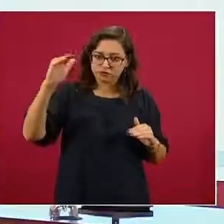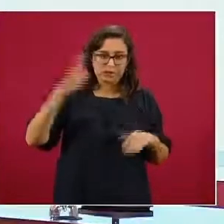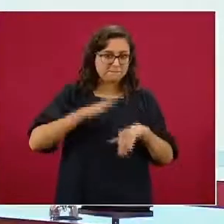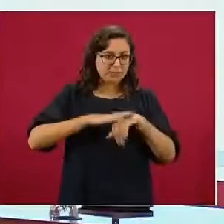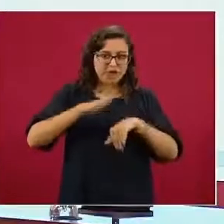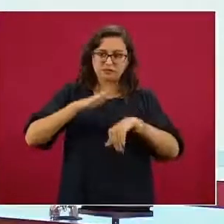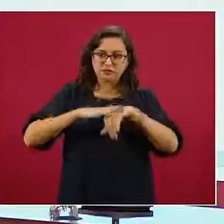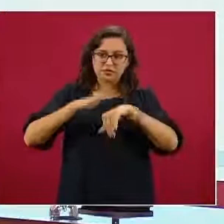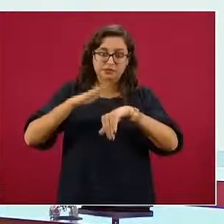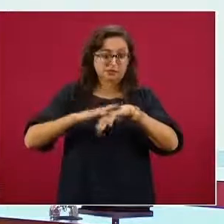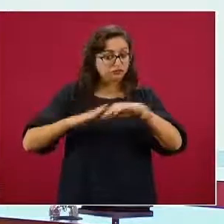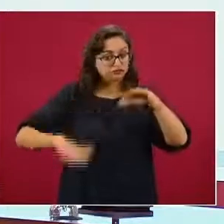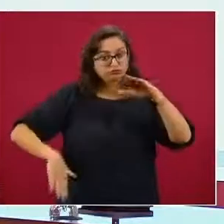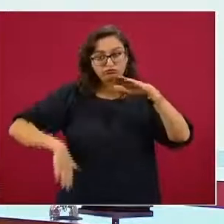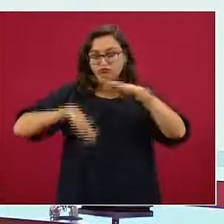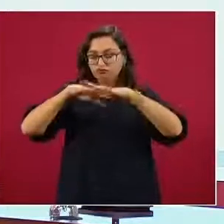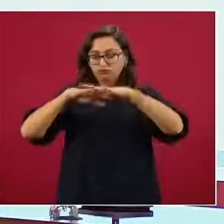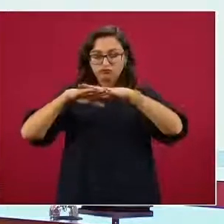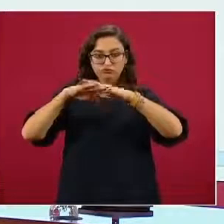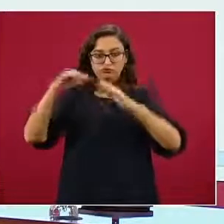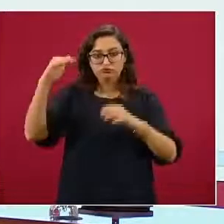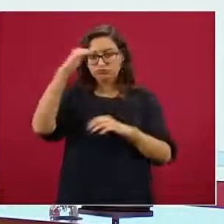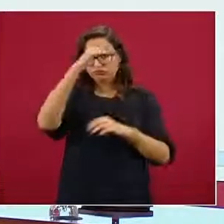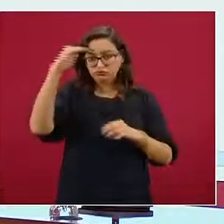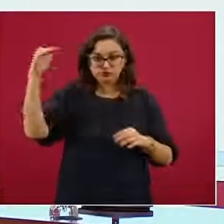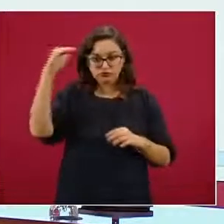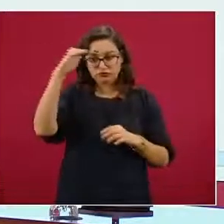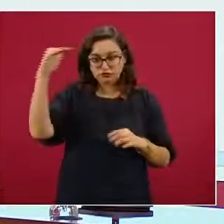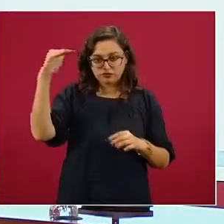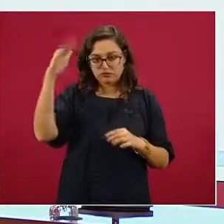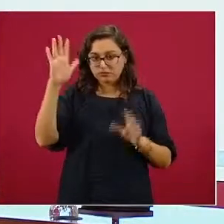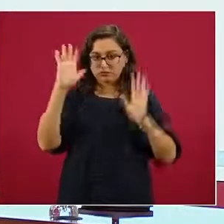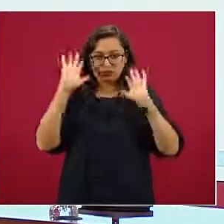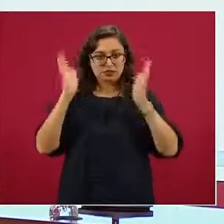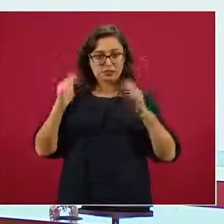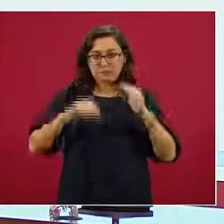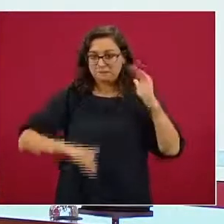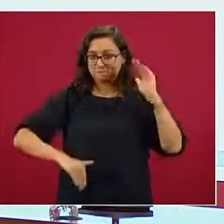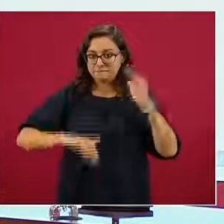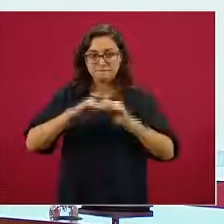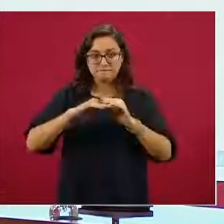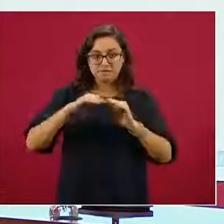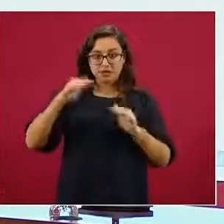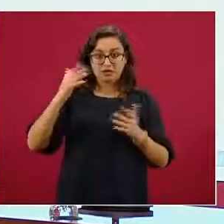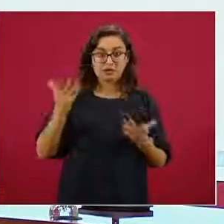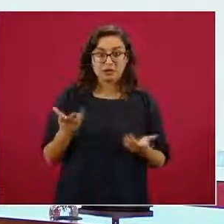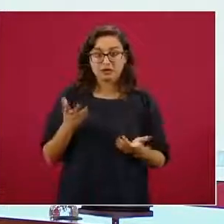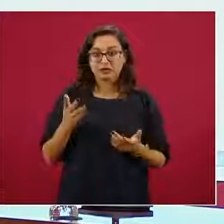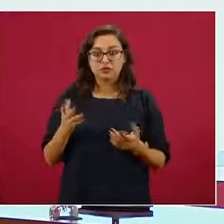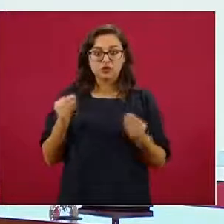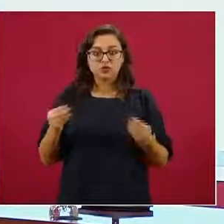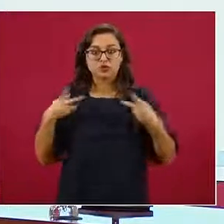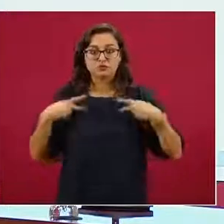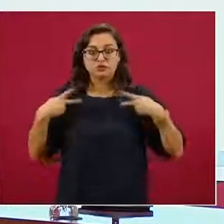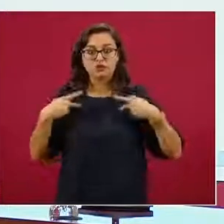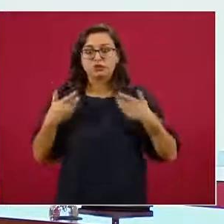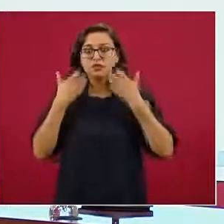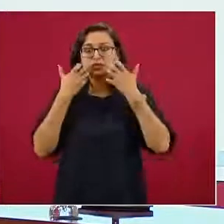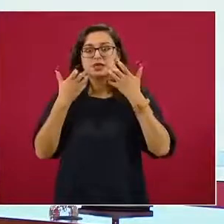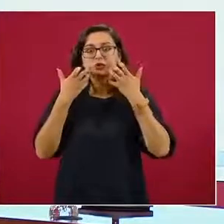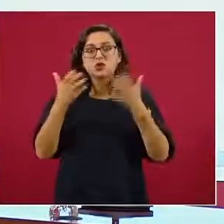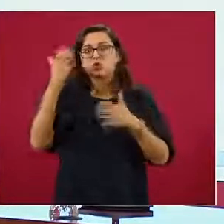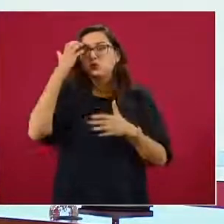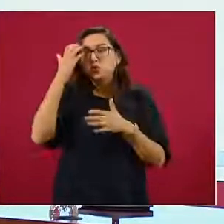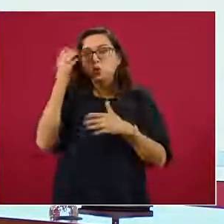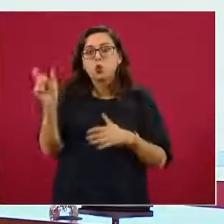allá, hasta que llegamos a un punto máximo, el famoso acmé de la curva epidémica, el famoso pico que a mucha gente le ha angustiado